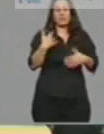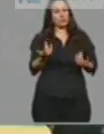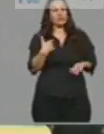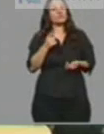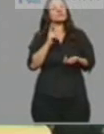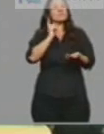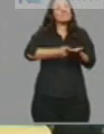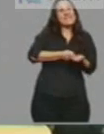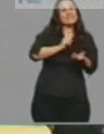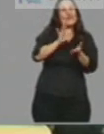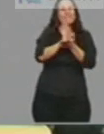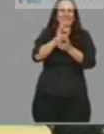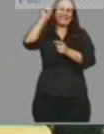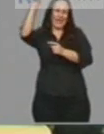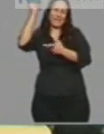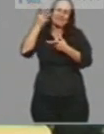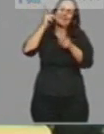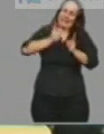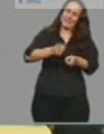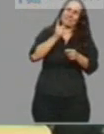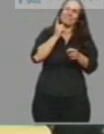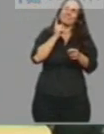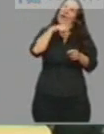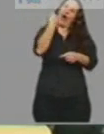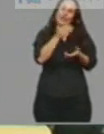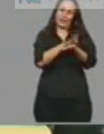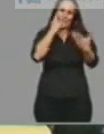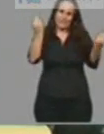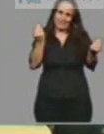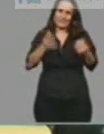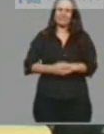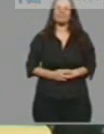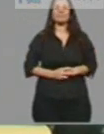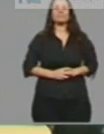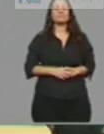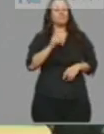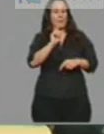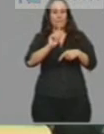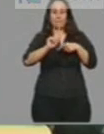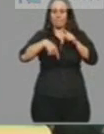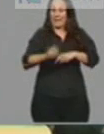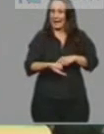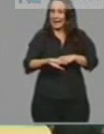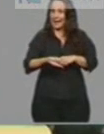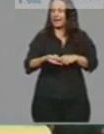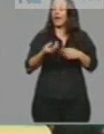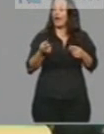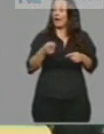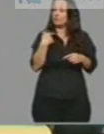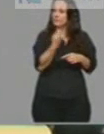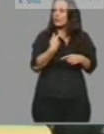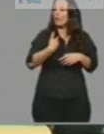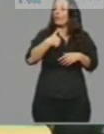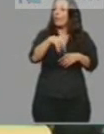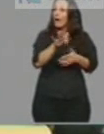Dios frente a la Corte Suprema de los Estados Unidos. En primer lugar, en el día de mañana vamos a enviar un